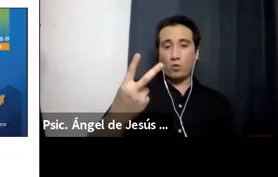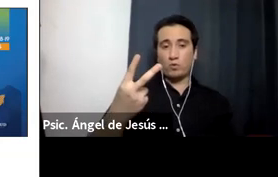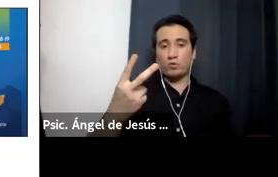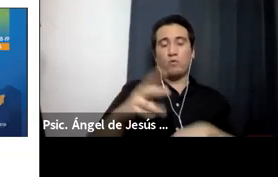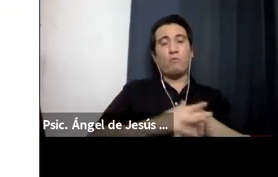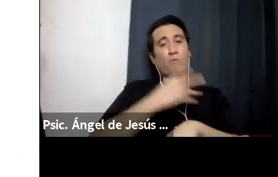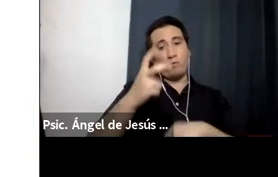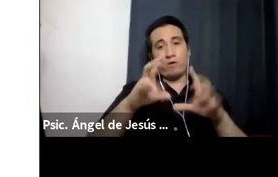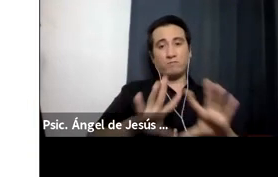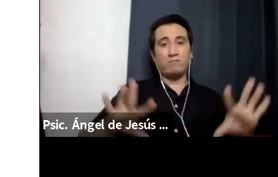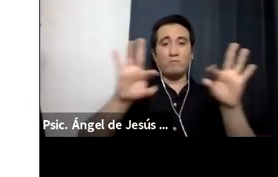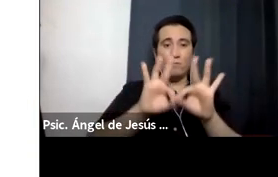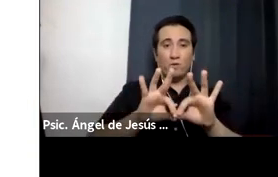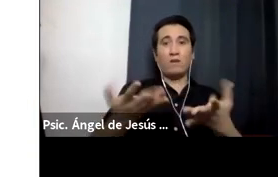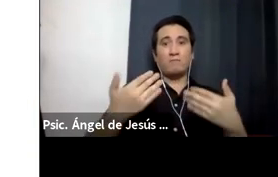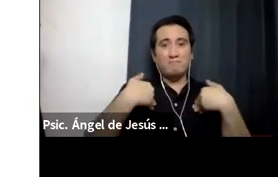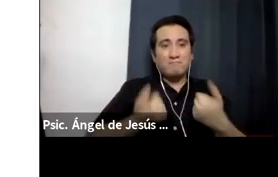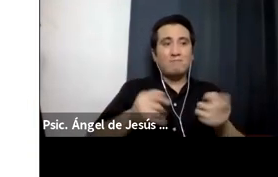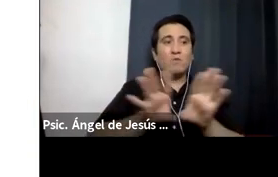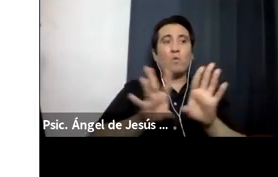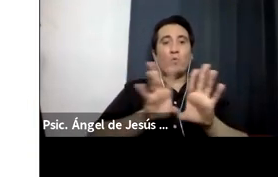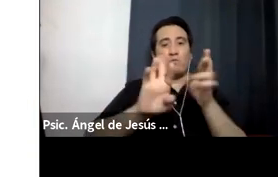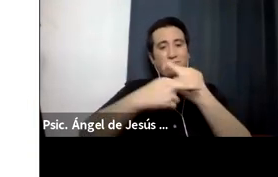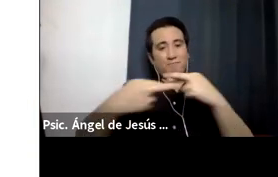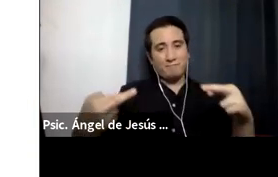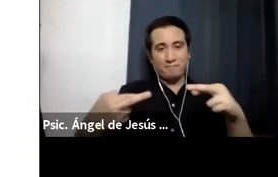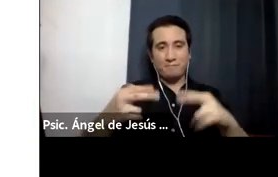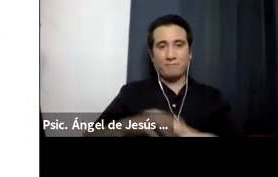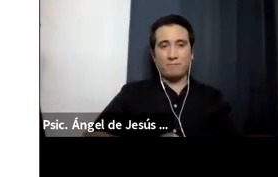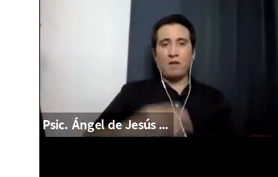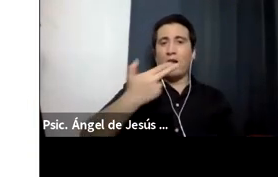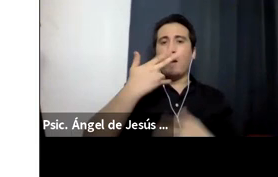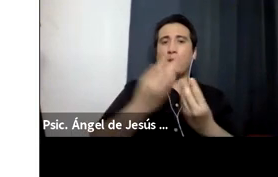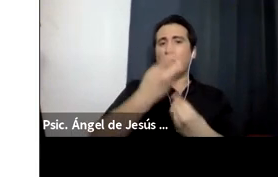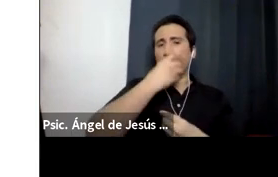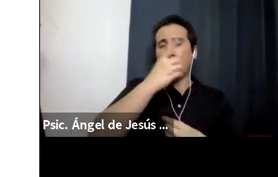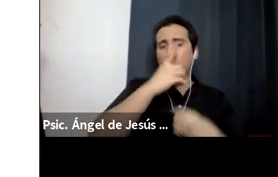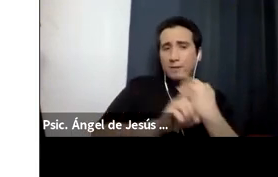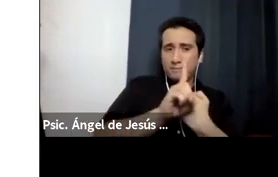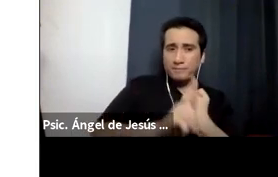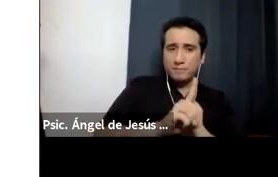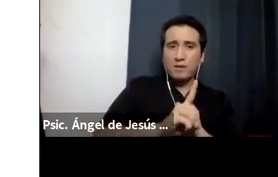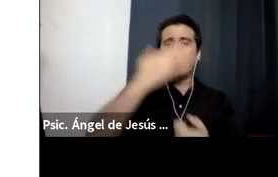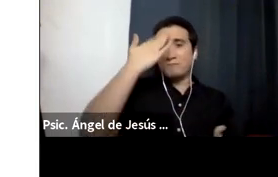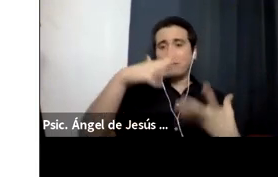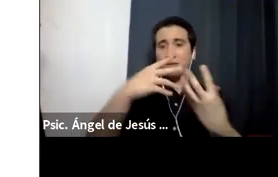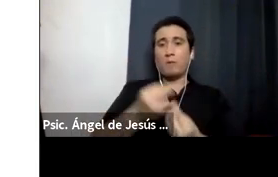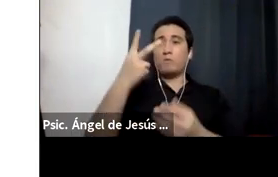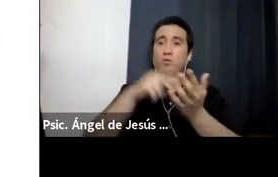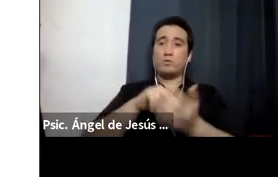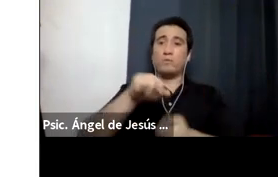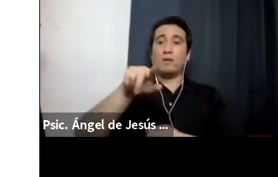tan importante que entendamos cómo están ligados. Si hablamos de diabetes y complicaciones, sabemos que de 2012